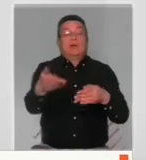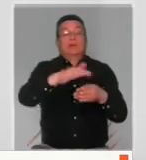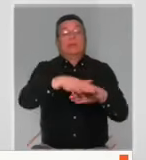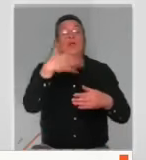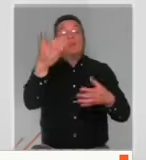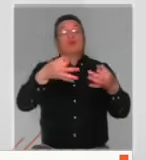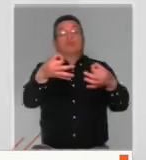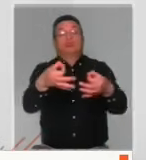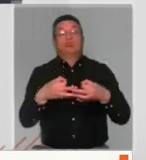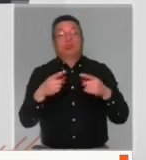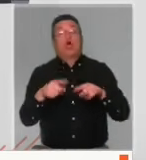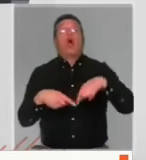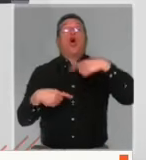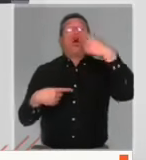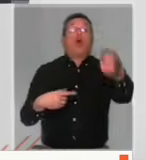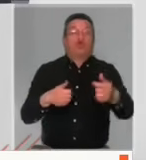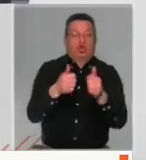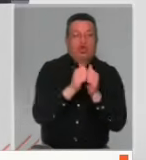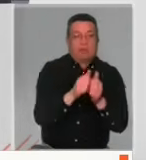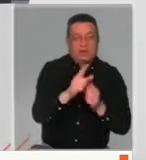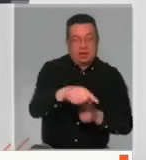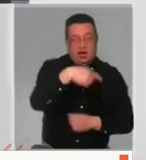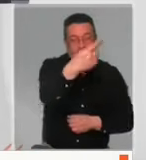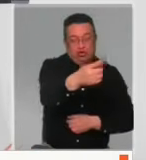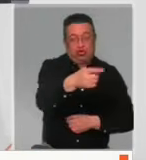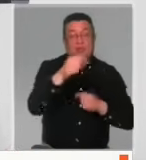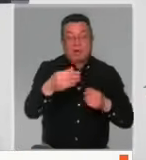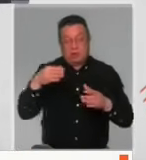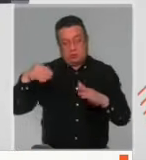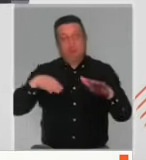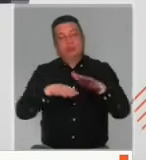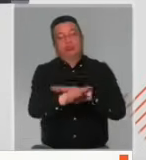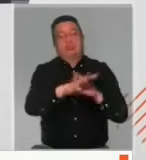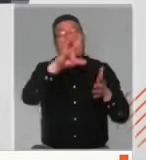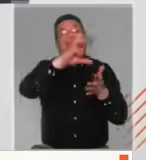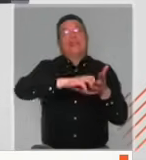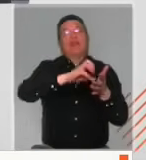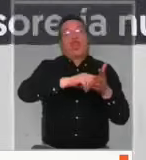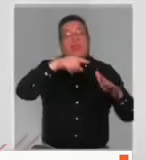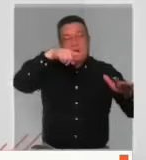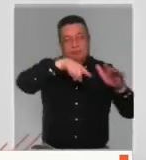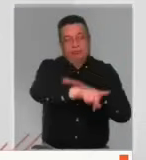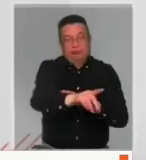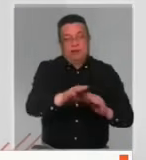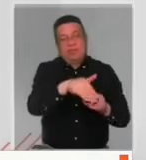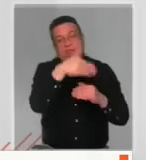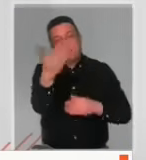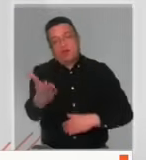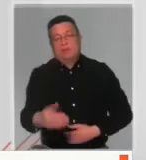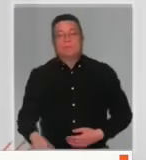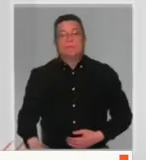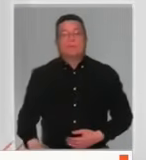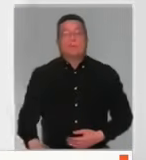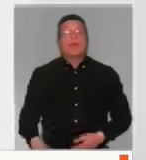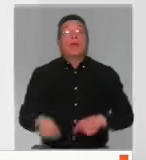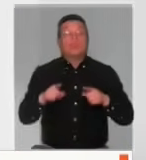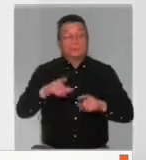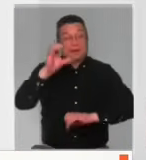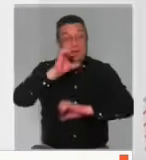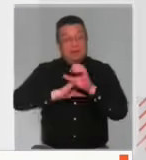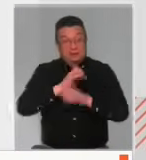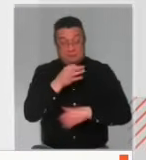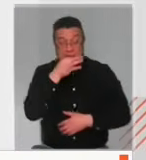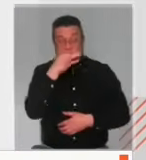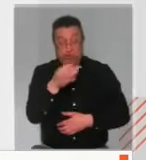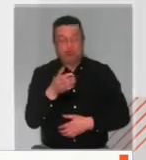recuenta por otra compañera. En ese momento las platas ingresan a tesorería nuevamente. A través de un comunicado, la empresa aseguró que